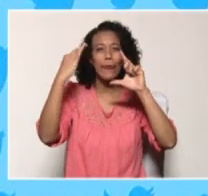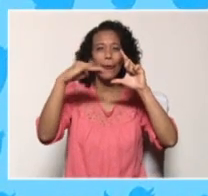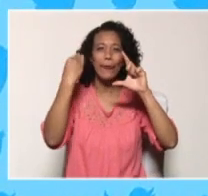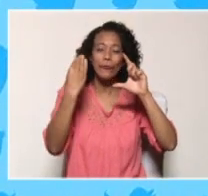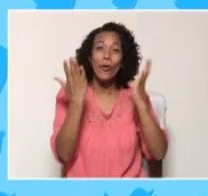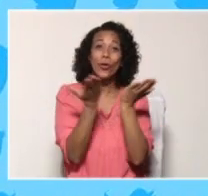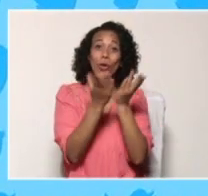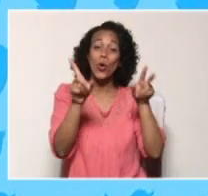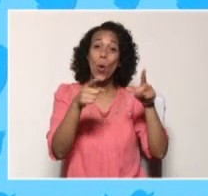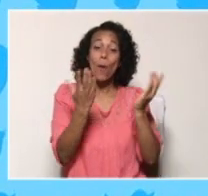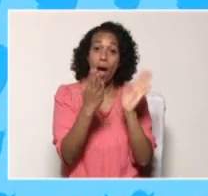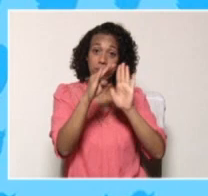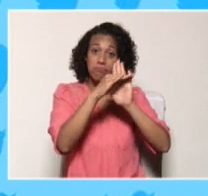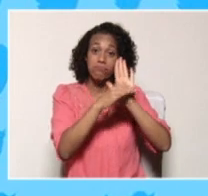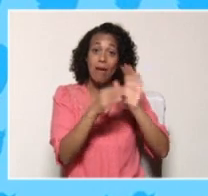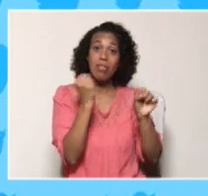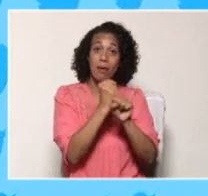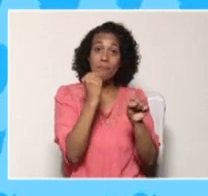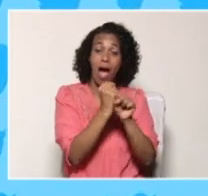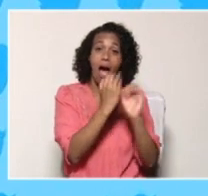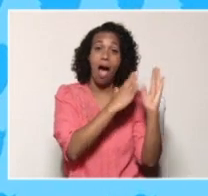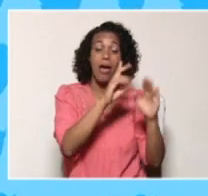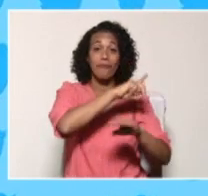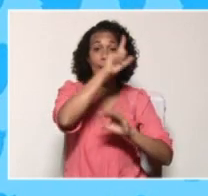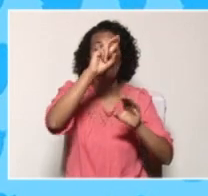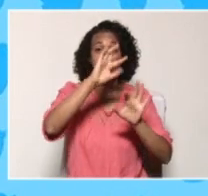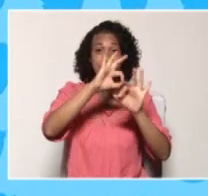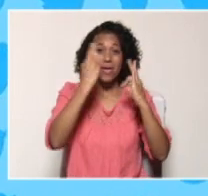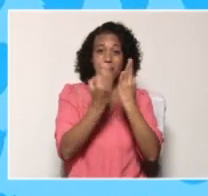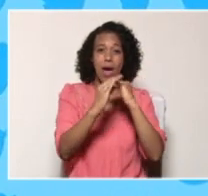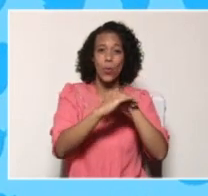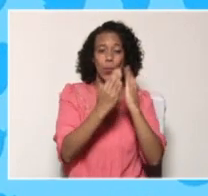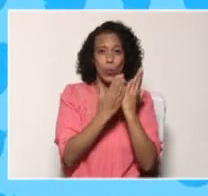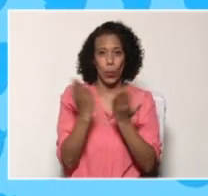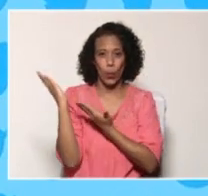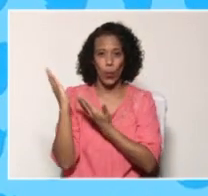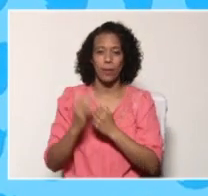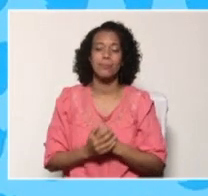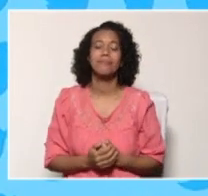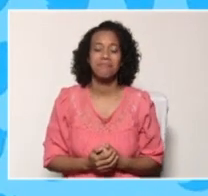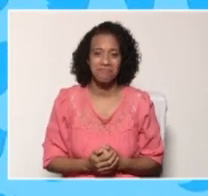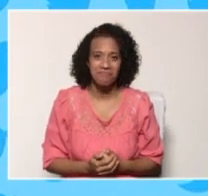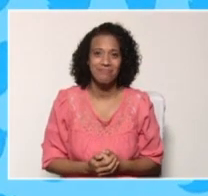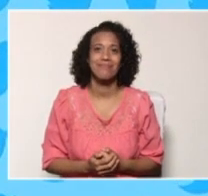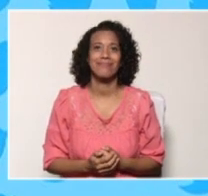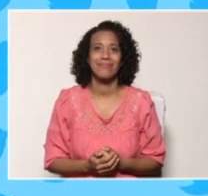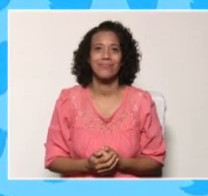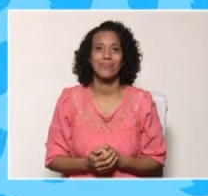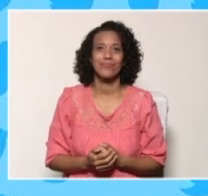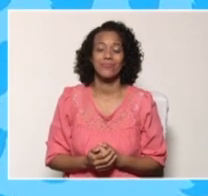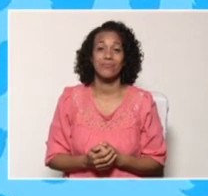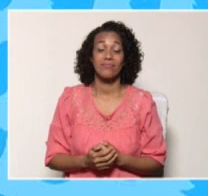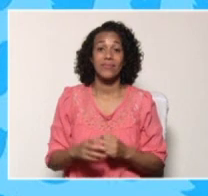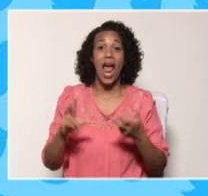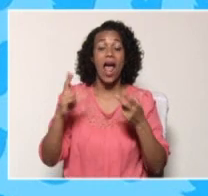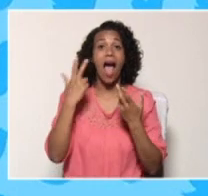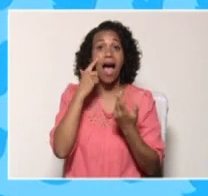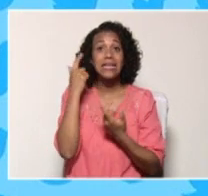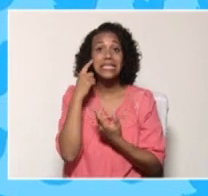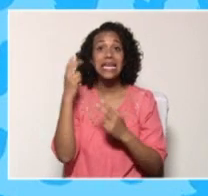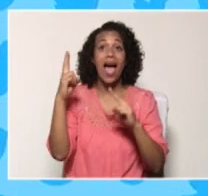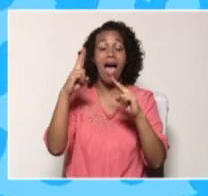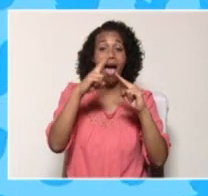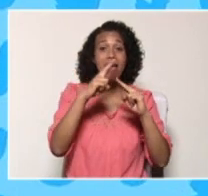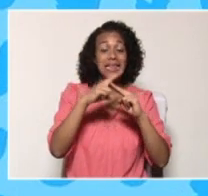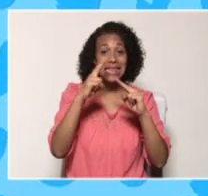fotografías de su cumplimiento acerca del programa Cada Familia, Una Escuela. Desde La Grita, Jáuregui,